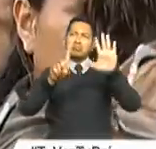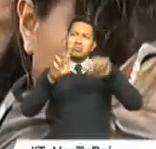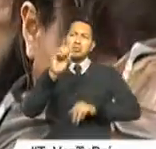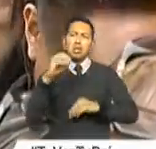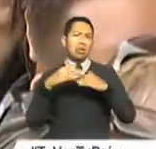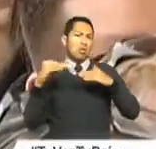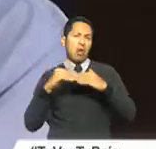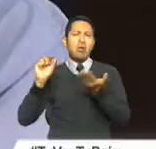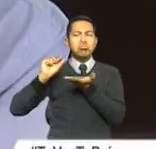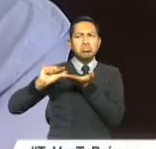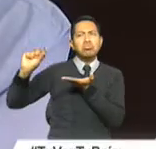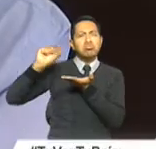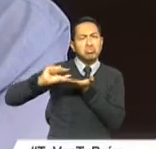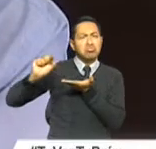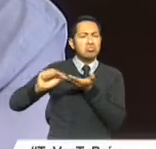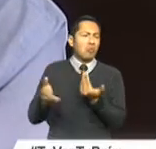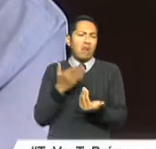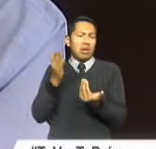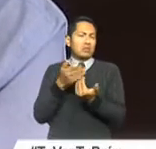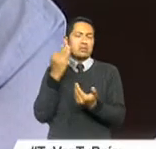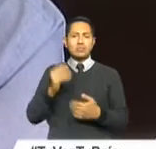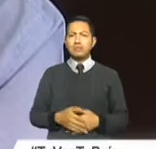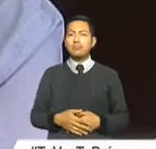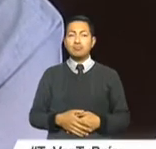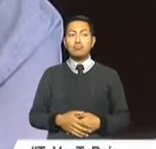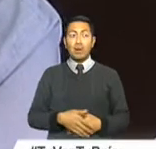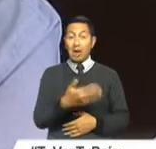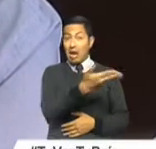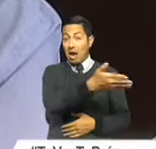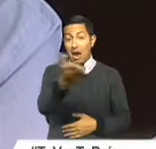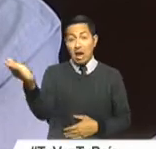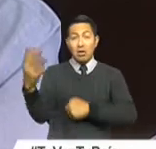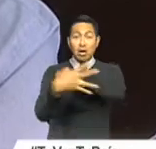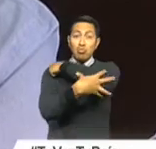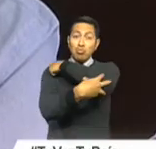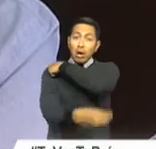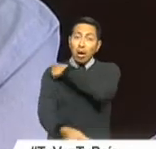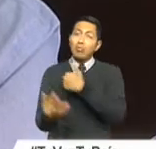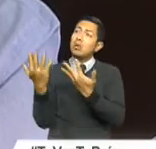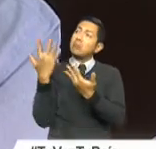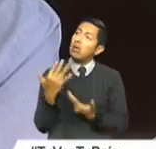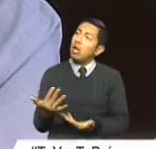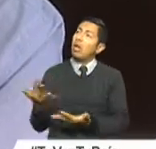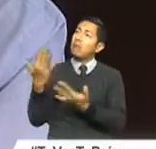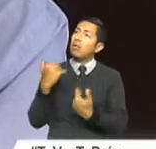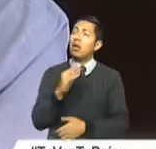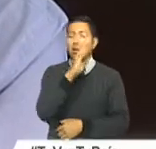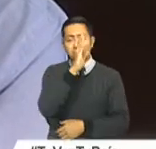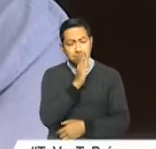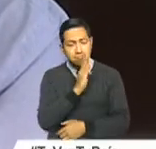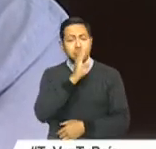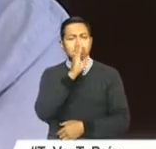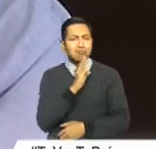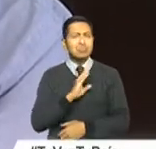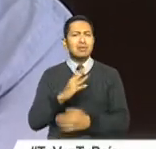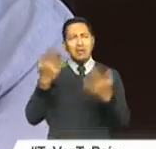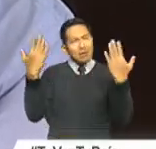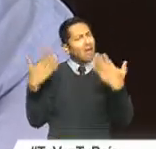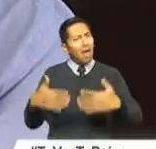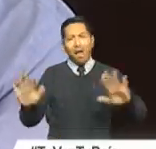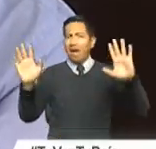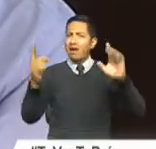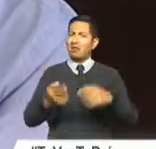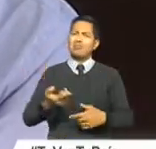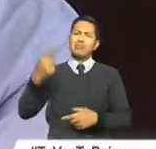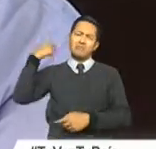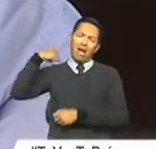esperar. Ya demasiado tiempo ha esperado. La gente pobre no tiene por qué